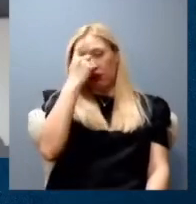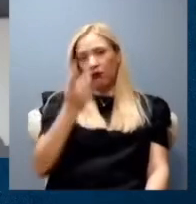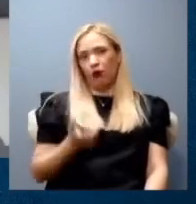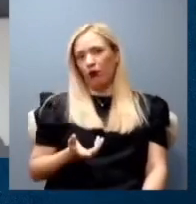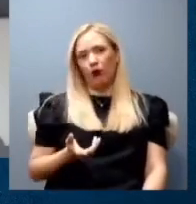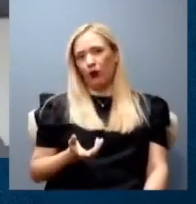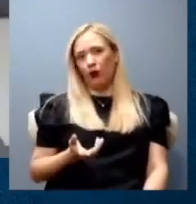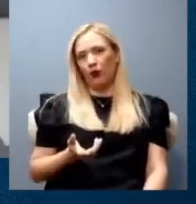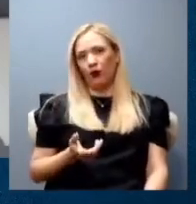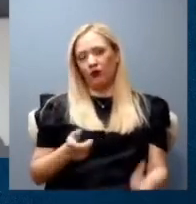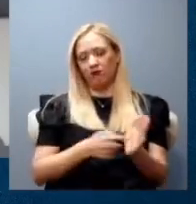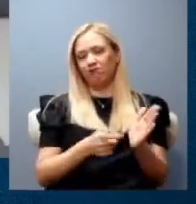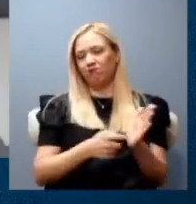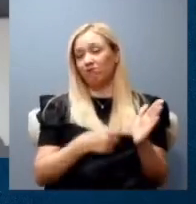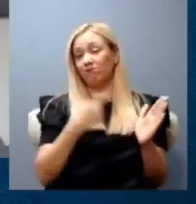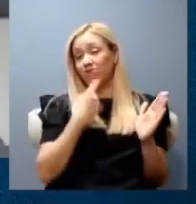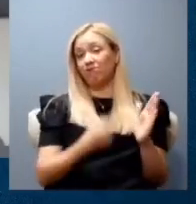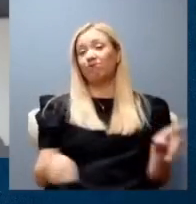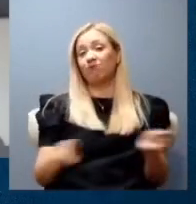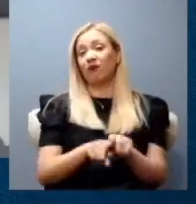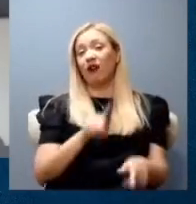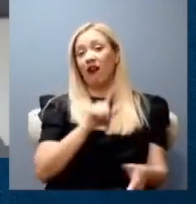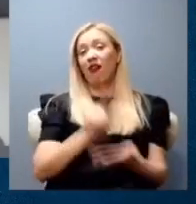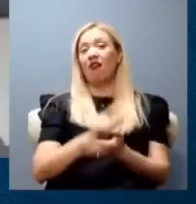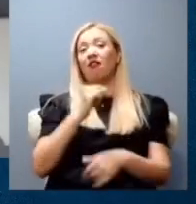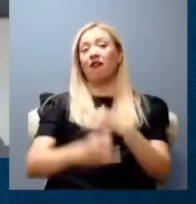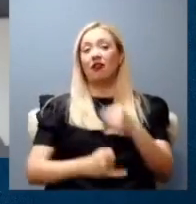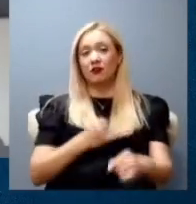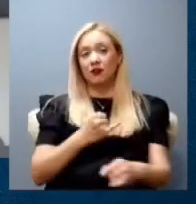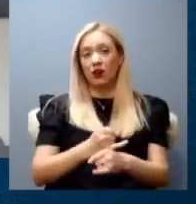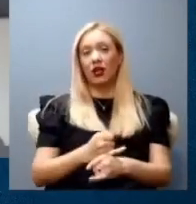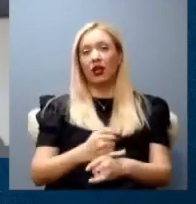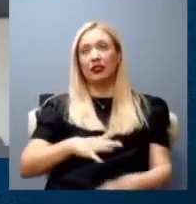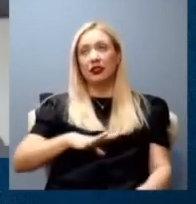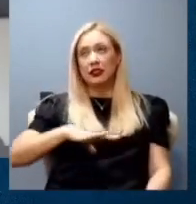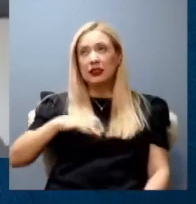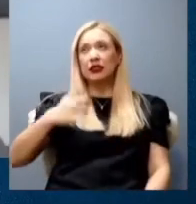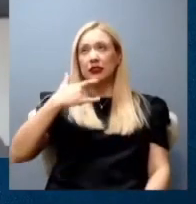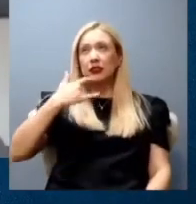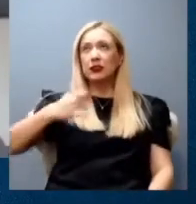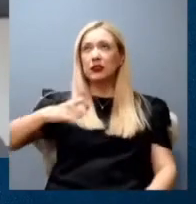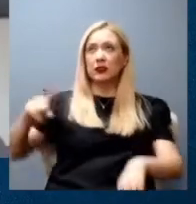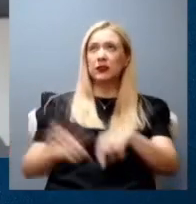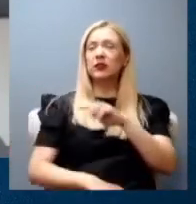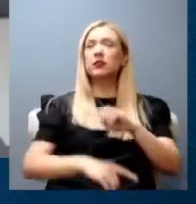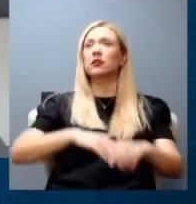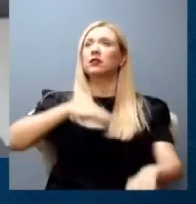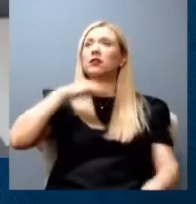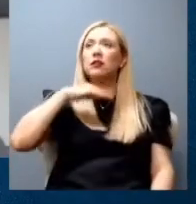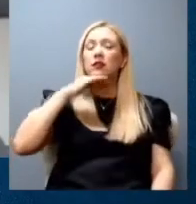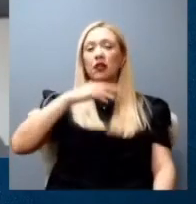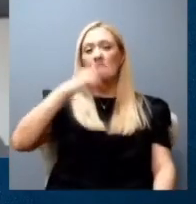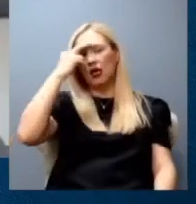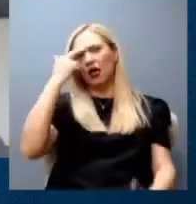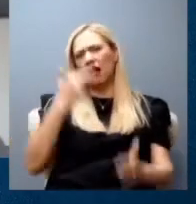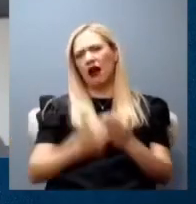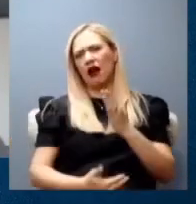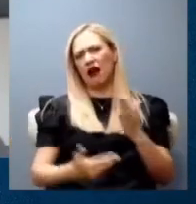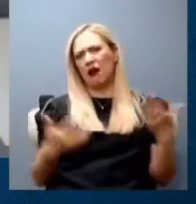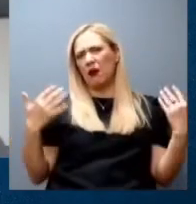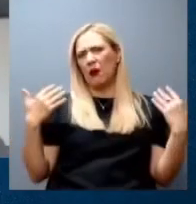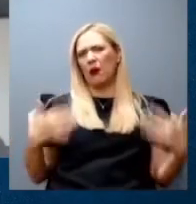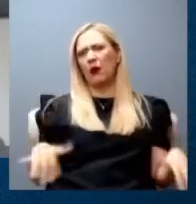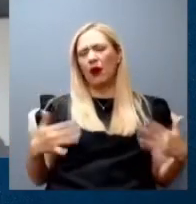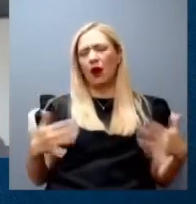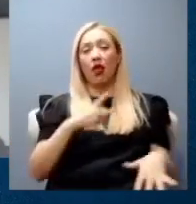están consignados en los instrumentos internacionales de lucha contra la impunidad de graves violaciones a los derechos humanos. Cualquier víctima de